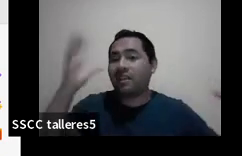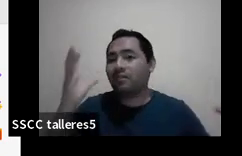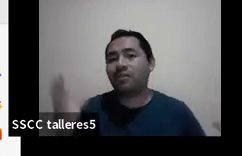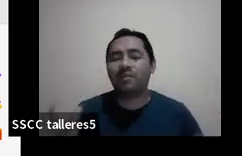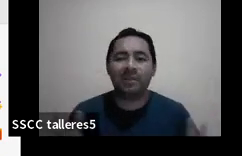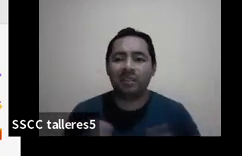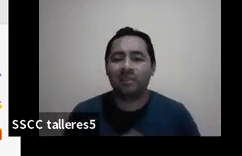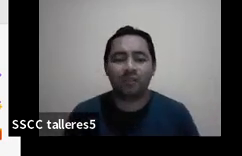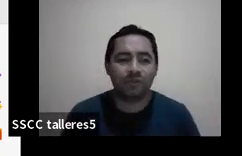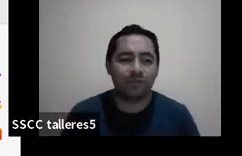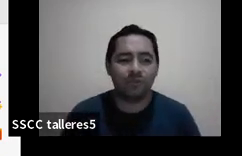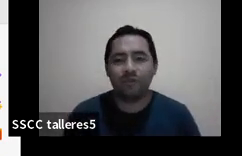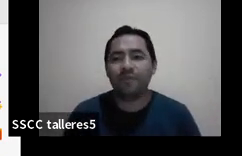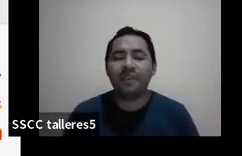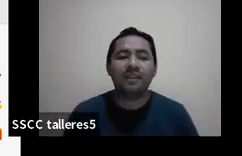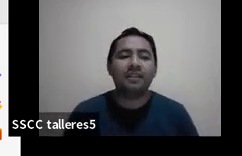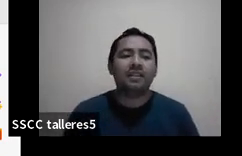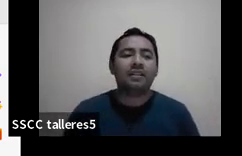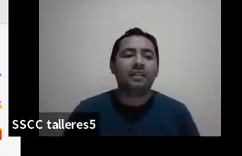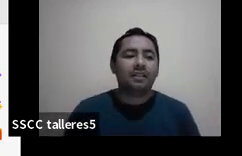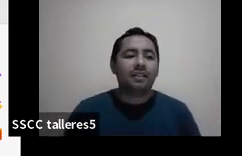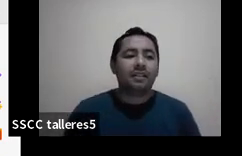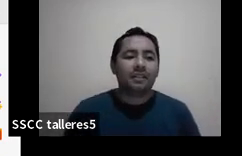hay una universidad exclusivamente para sordos, ¿no?